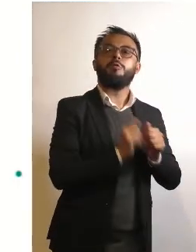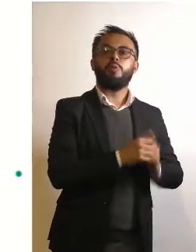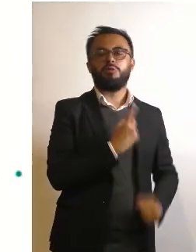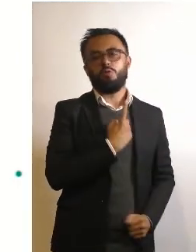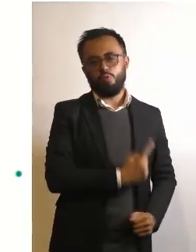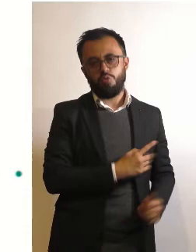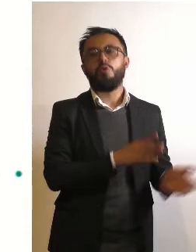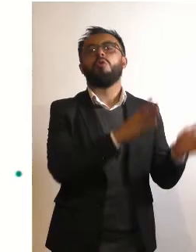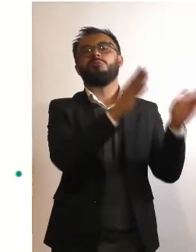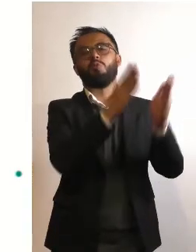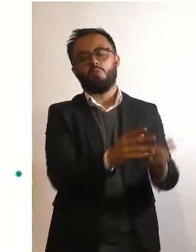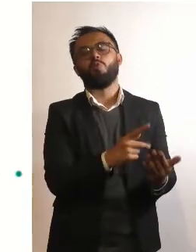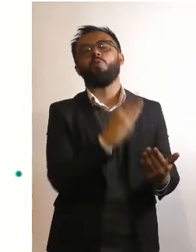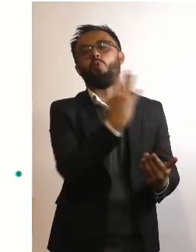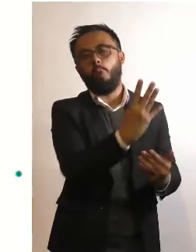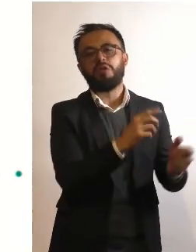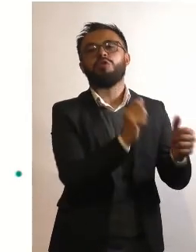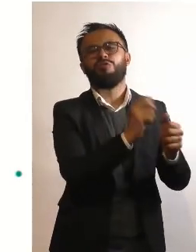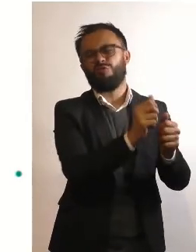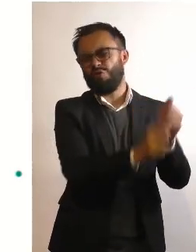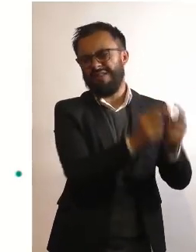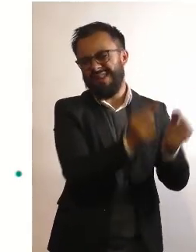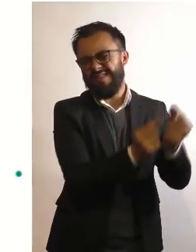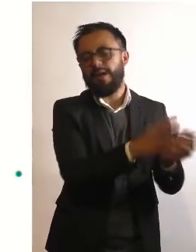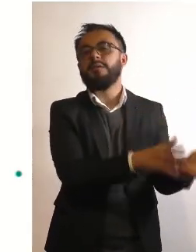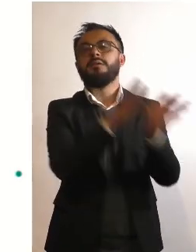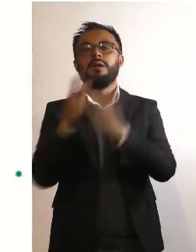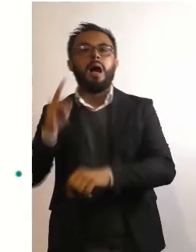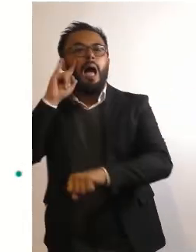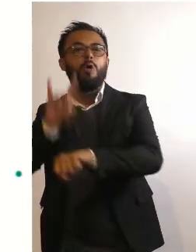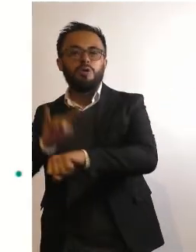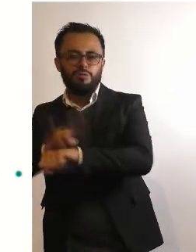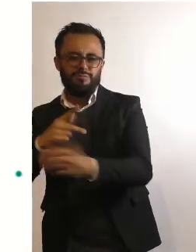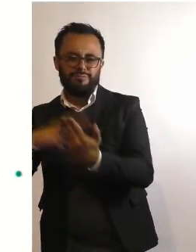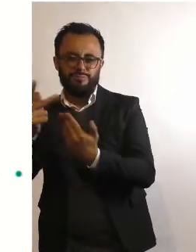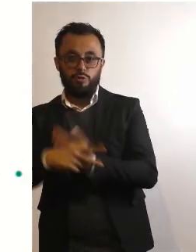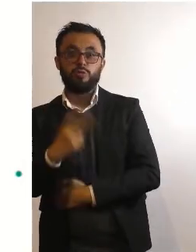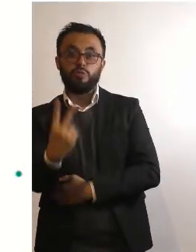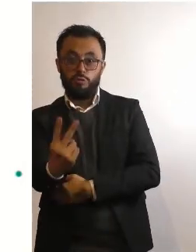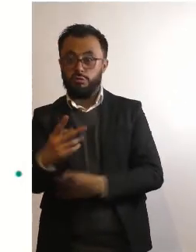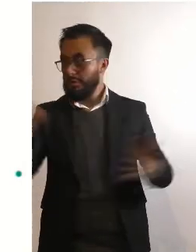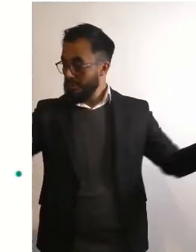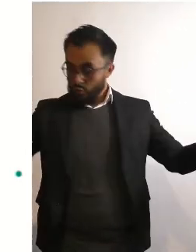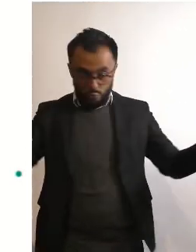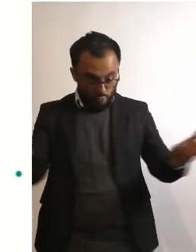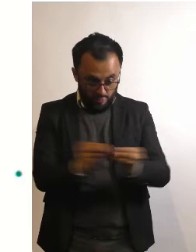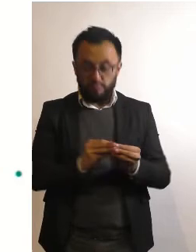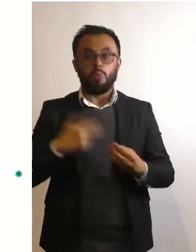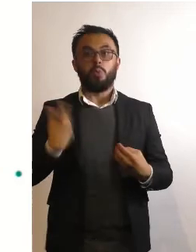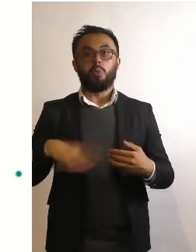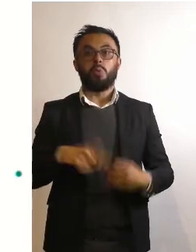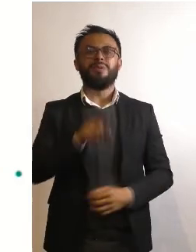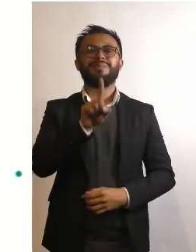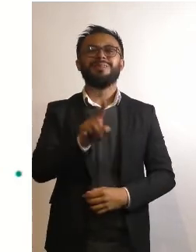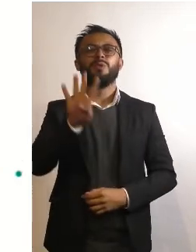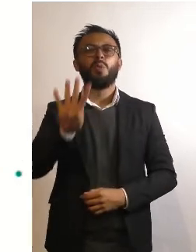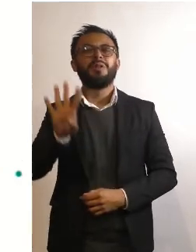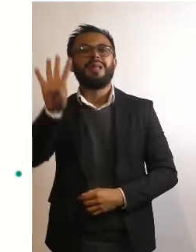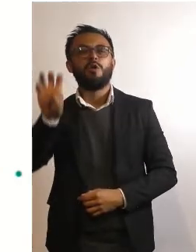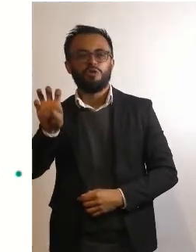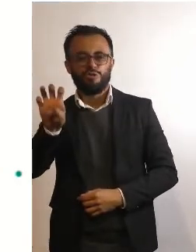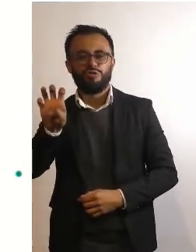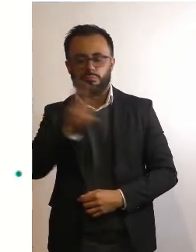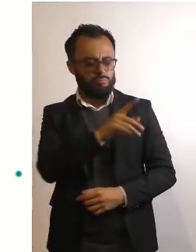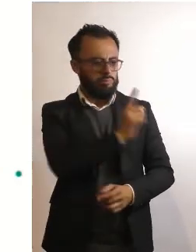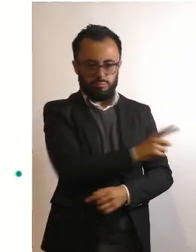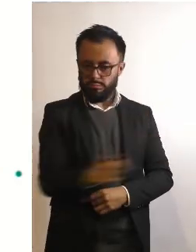compras, 2 en auditoría, 4 en tesorería, para un total de 48 procesos que han